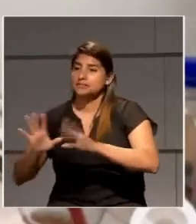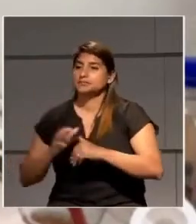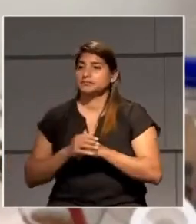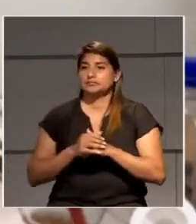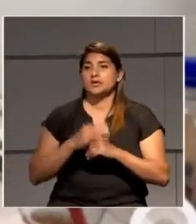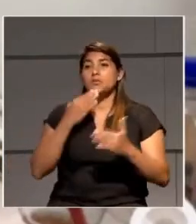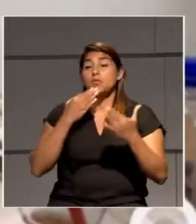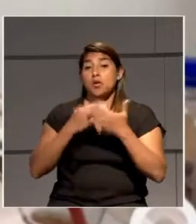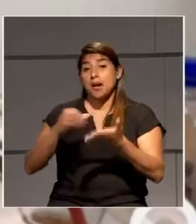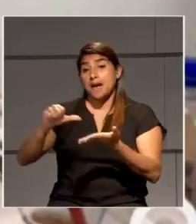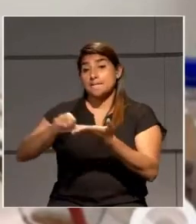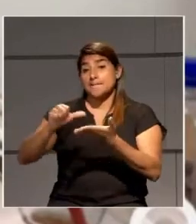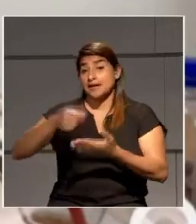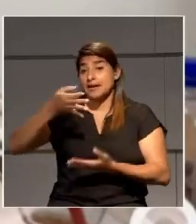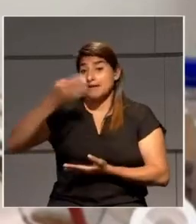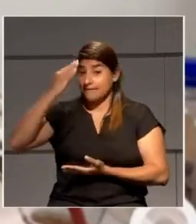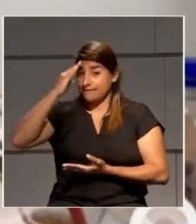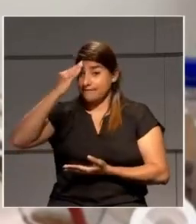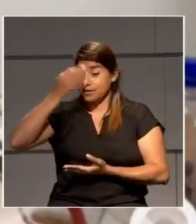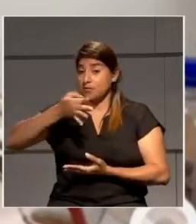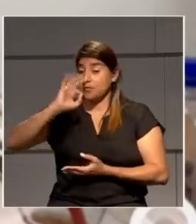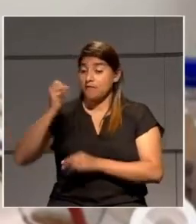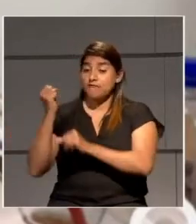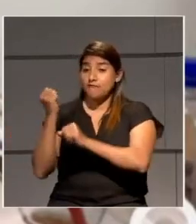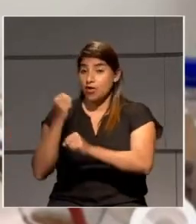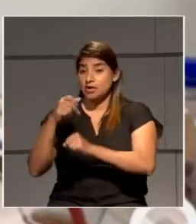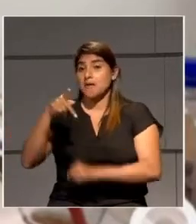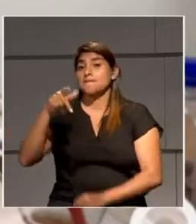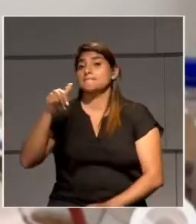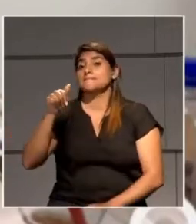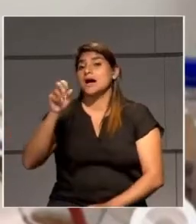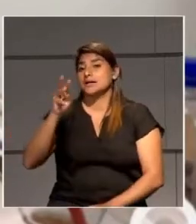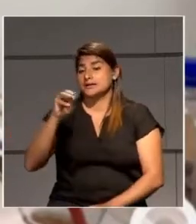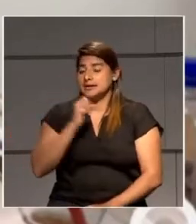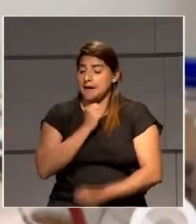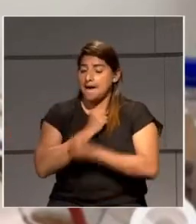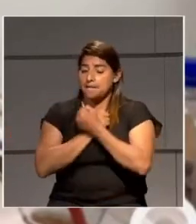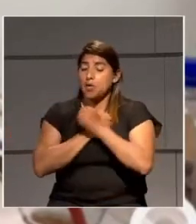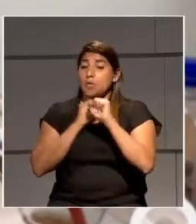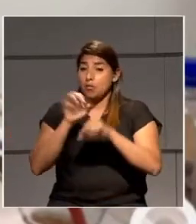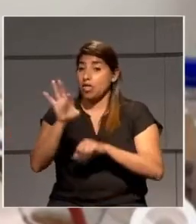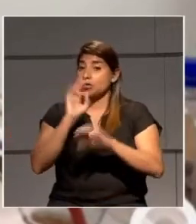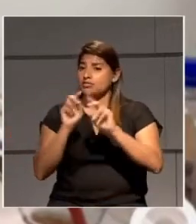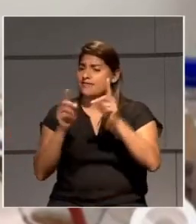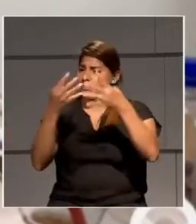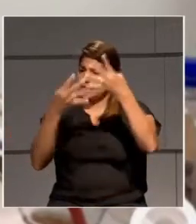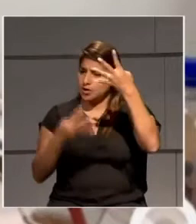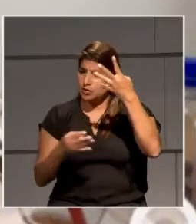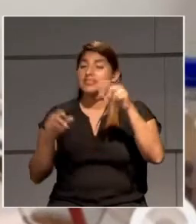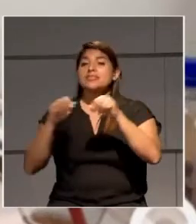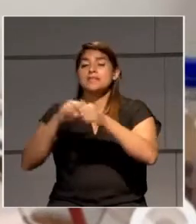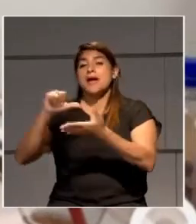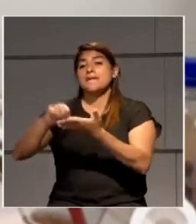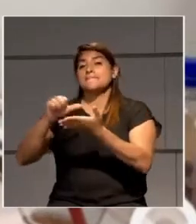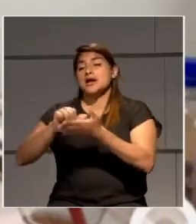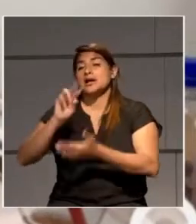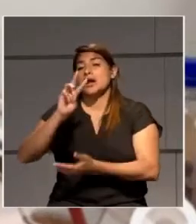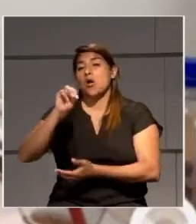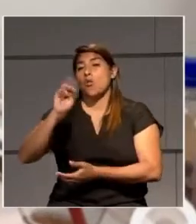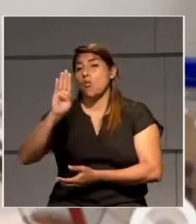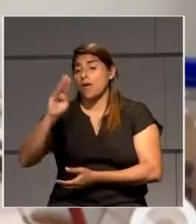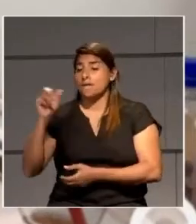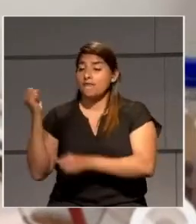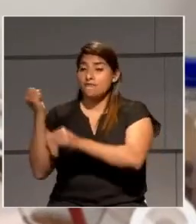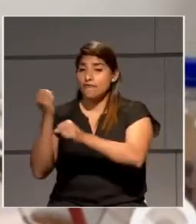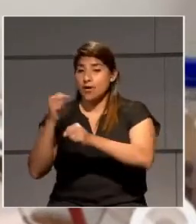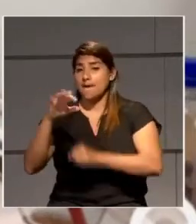Sigue hablando, que lo boté todo. En la página de Facebook de la Fundación Pan y Amor, pueden encontrar muchos recursos y también en la misma página web de la Fundación